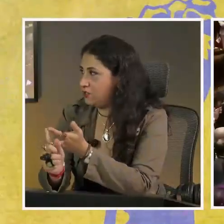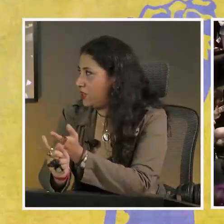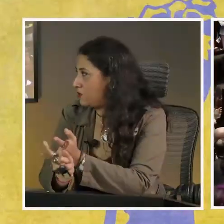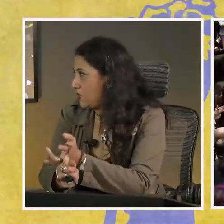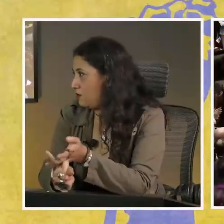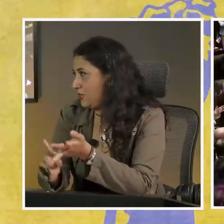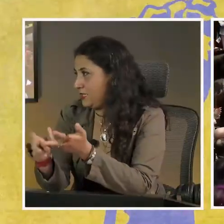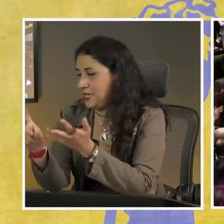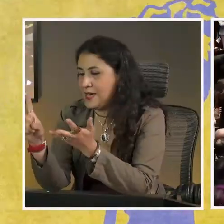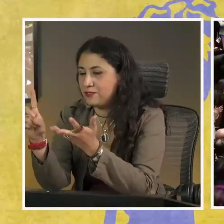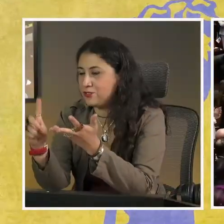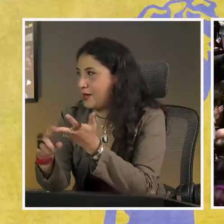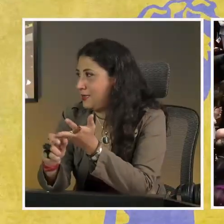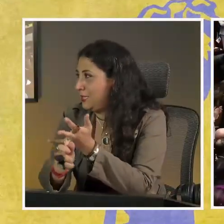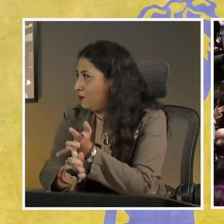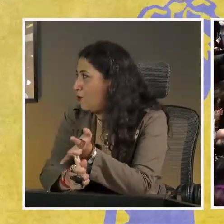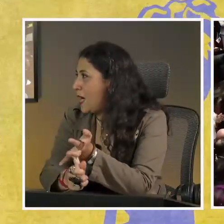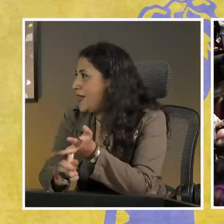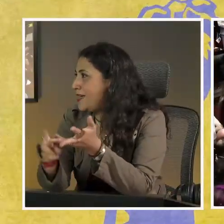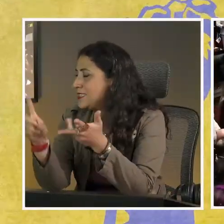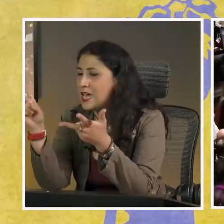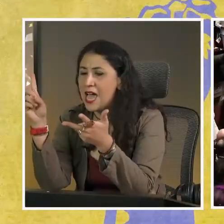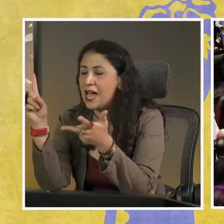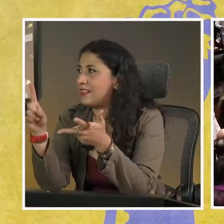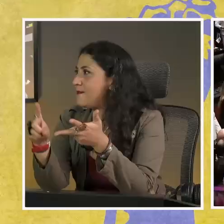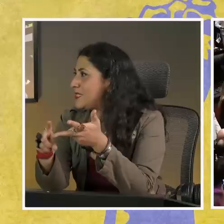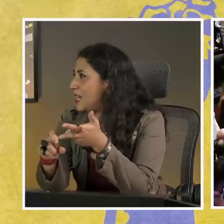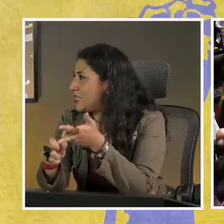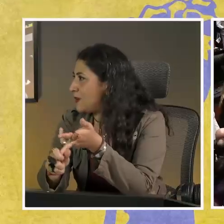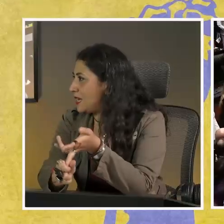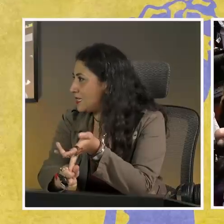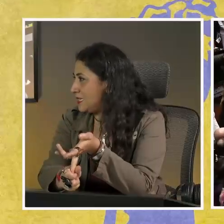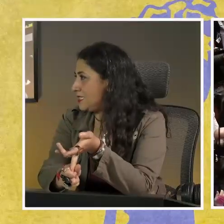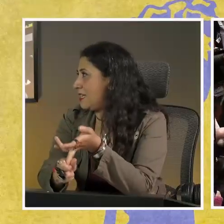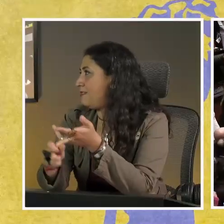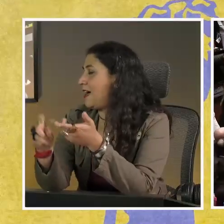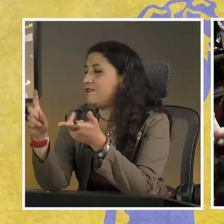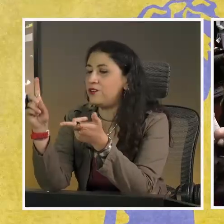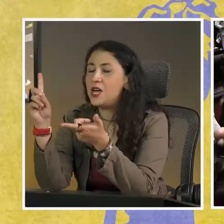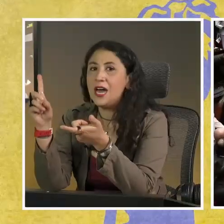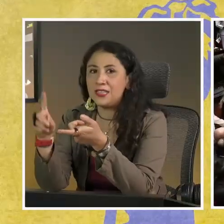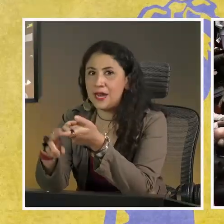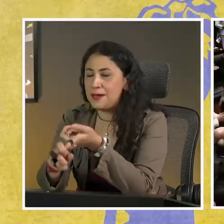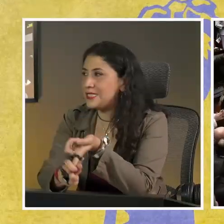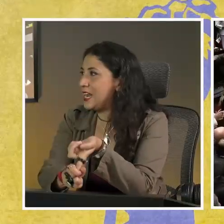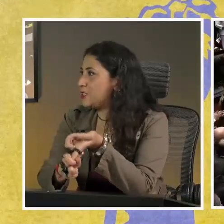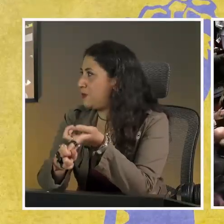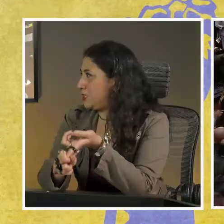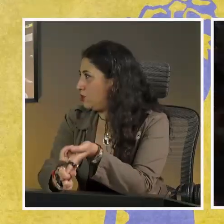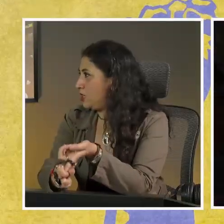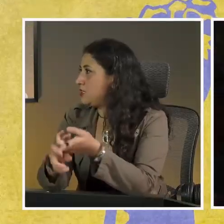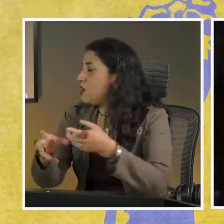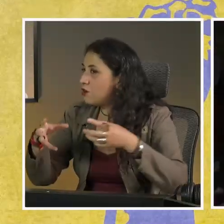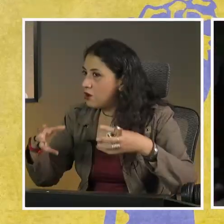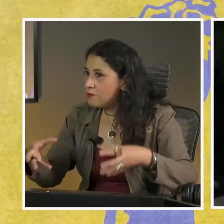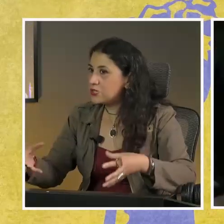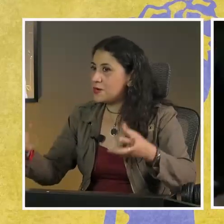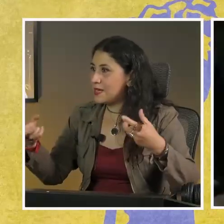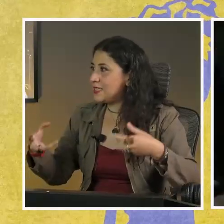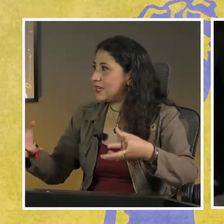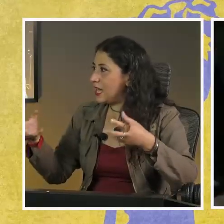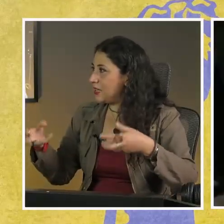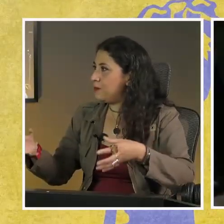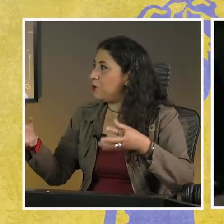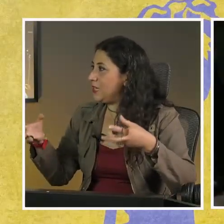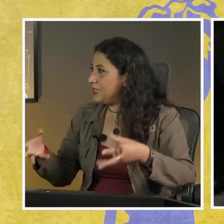Universidad Nacional Rosario Castellanos, la Benito Juárez, a través de las becas que se están dando, a través de las pensiones, cómo se